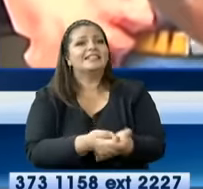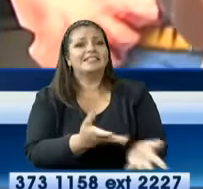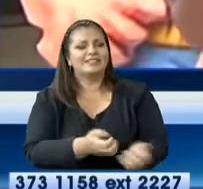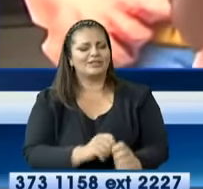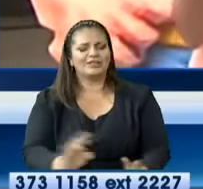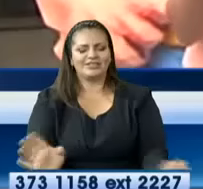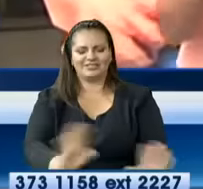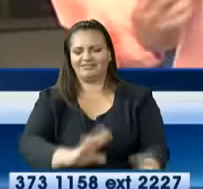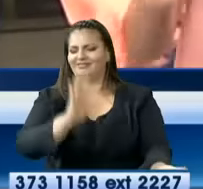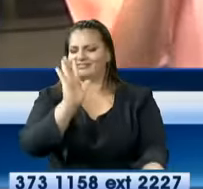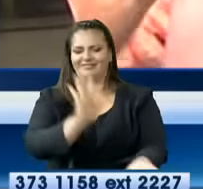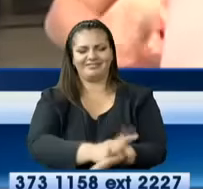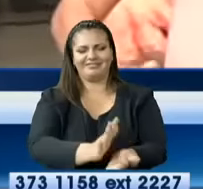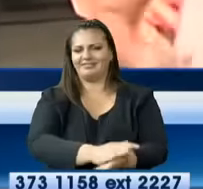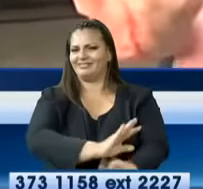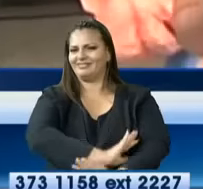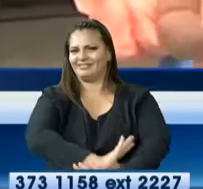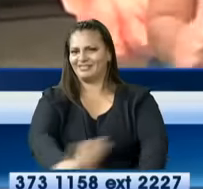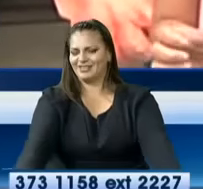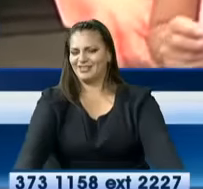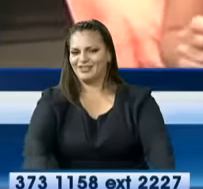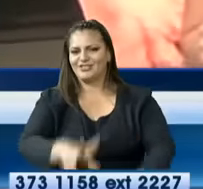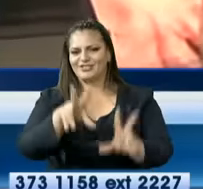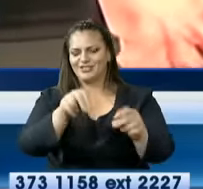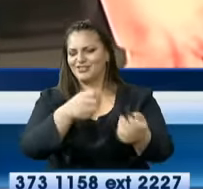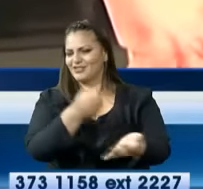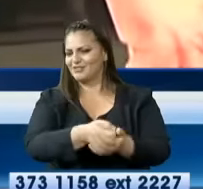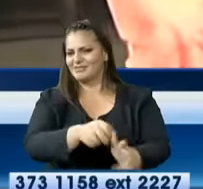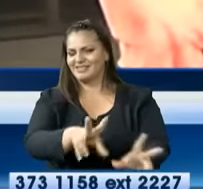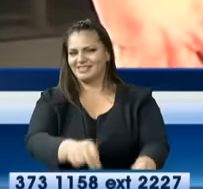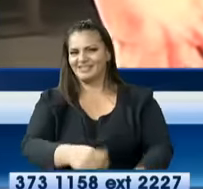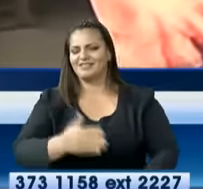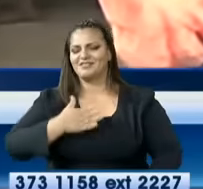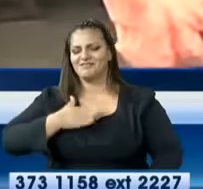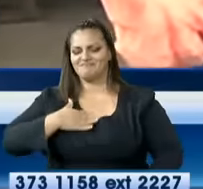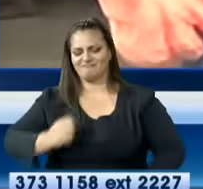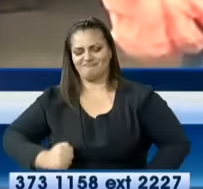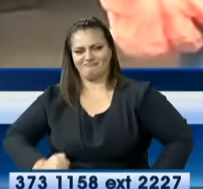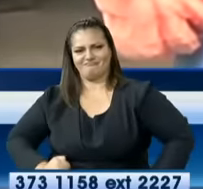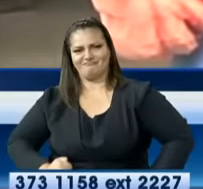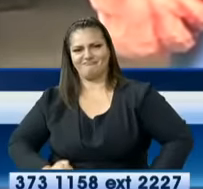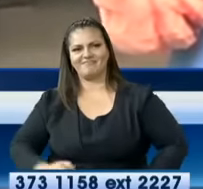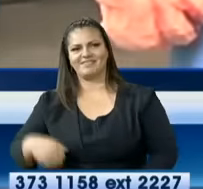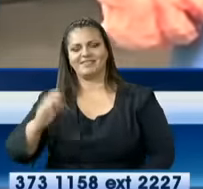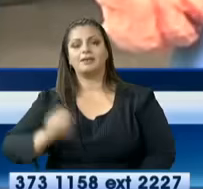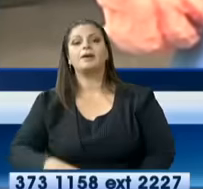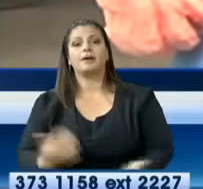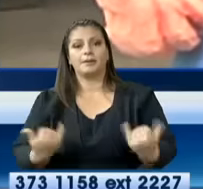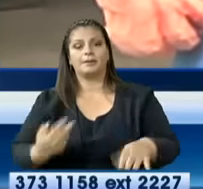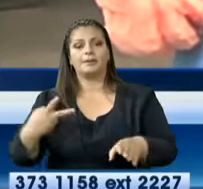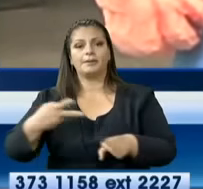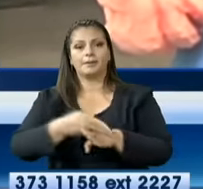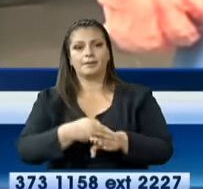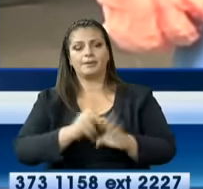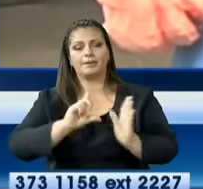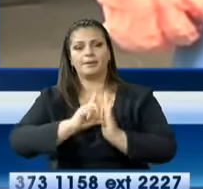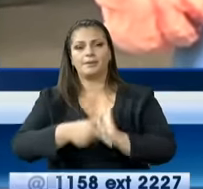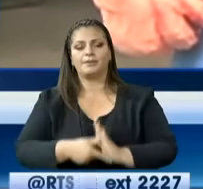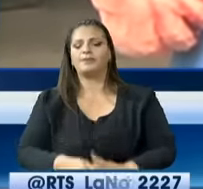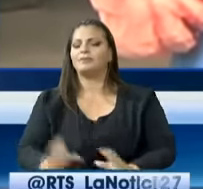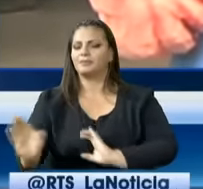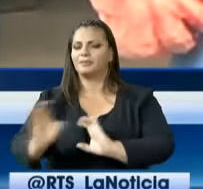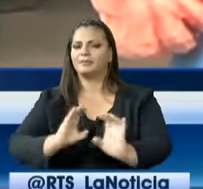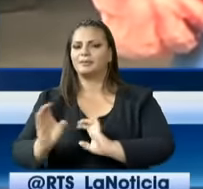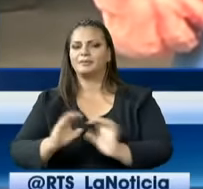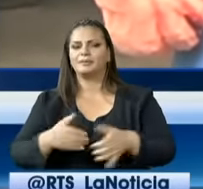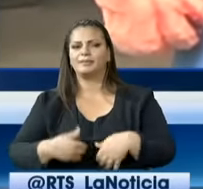compañeros. No le quite la voluntad a los compañeros. Bueno, Luciola, nos tenemos que ir al corte. Luego volveremos a conversar con usted